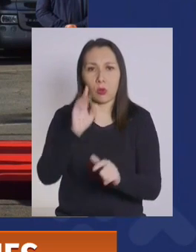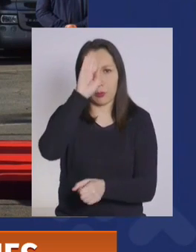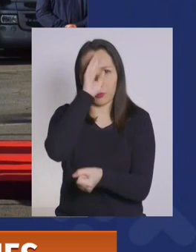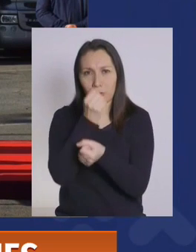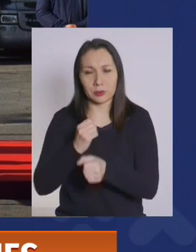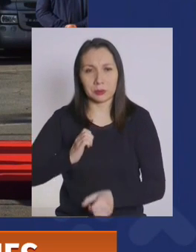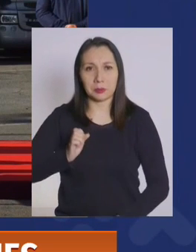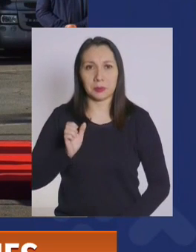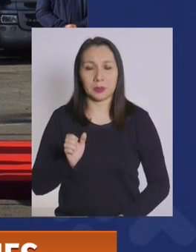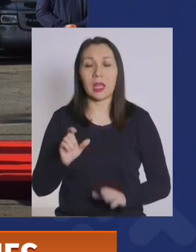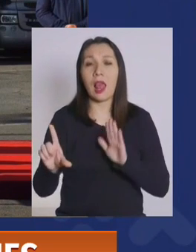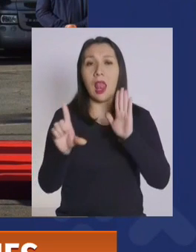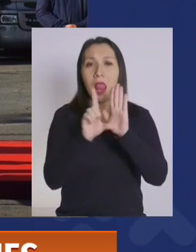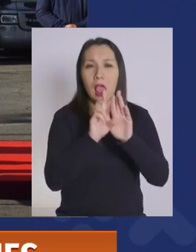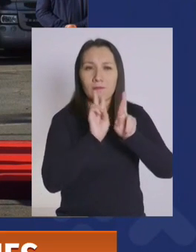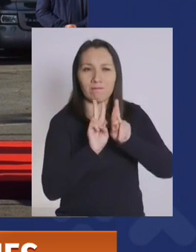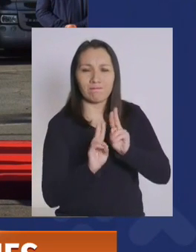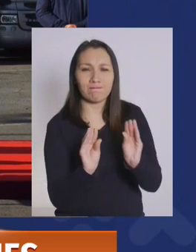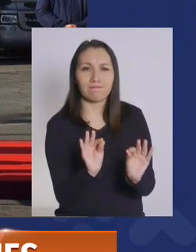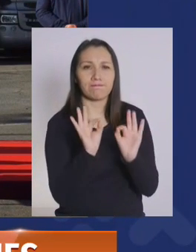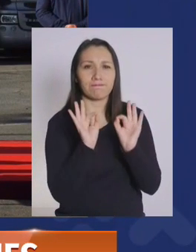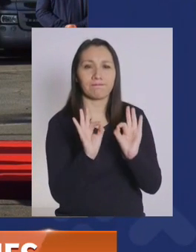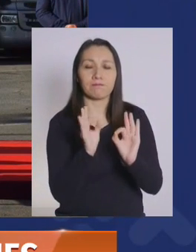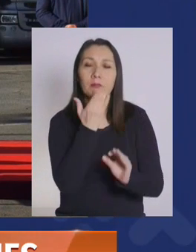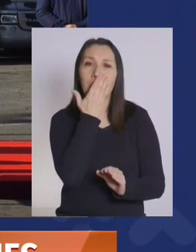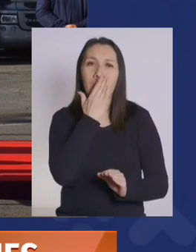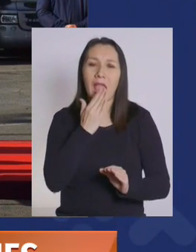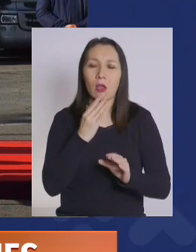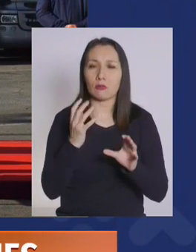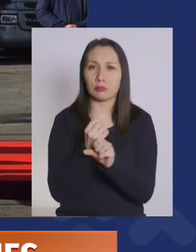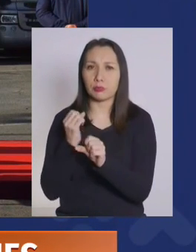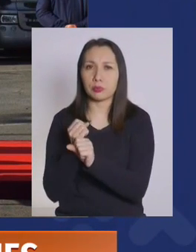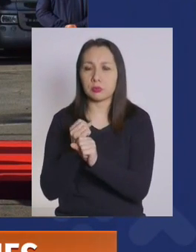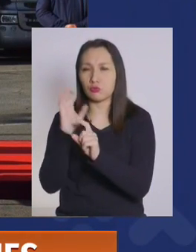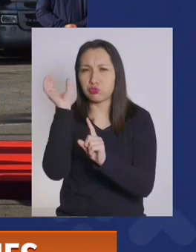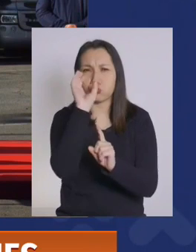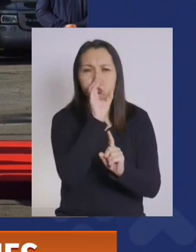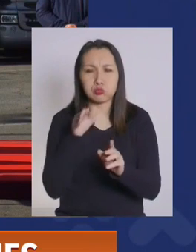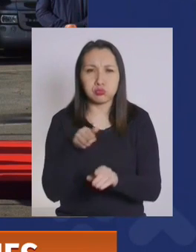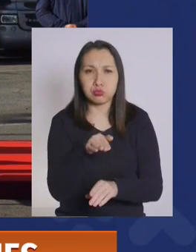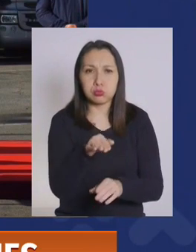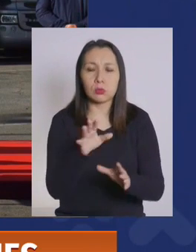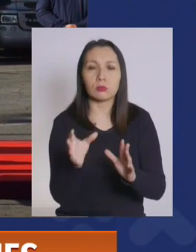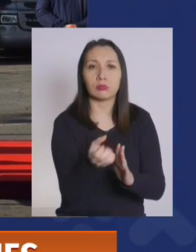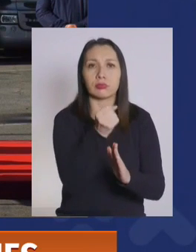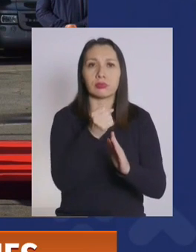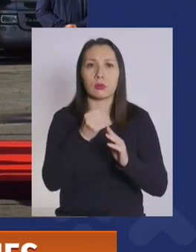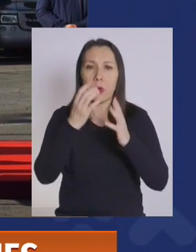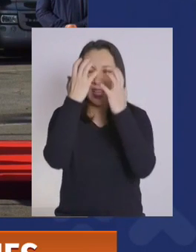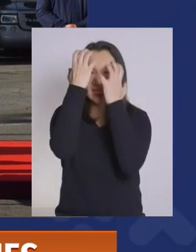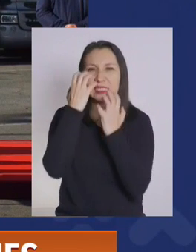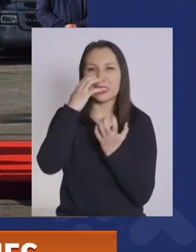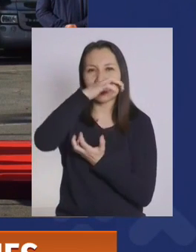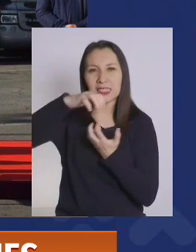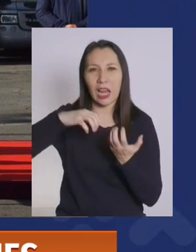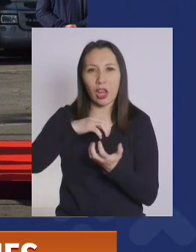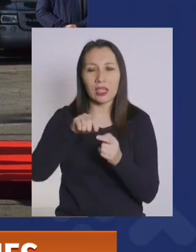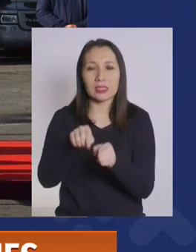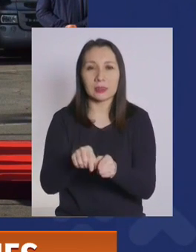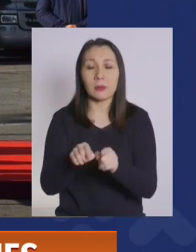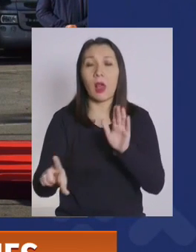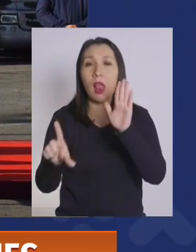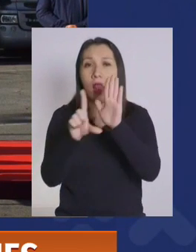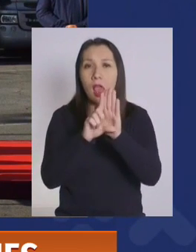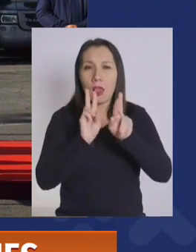la ley que perfecciona y hace más eficaz la persecución contra el terrorismo, la ley